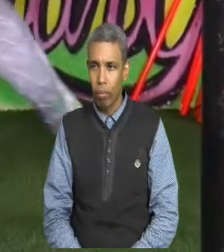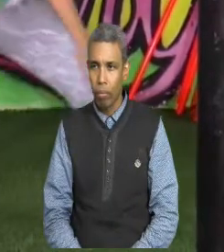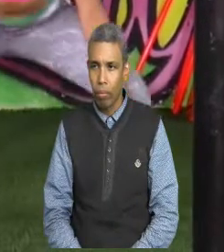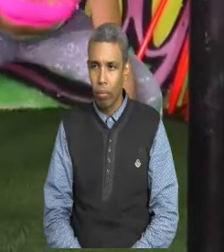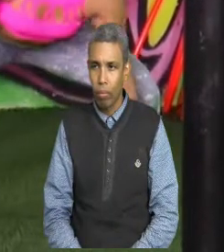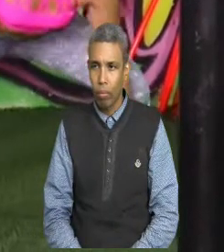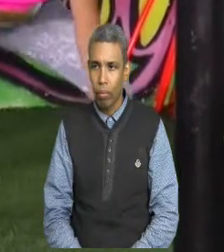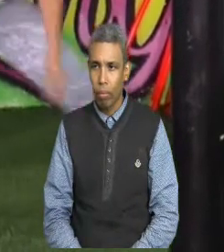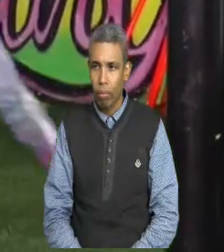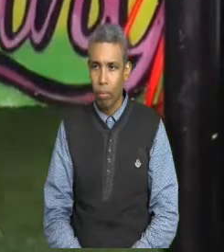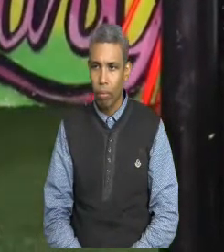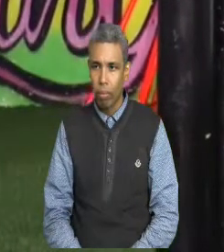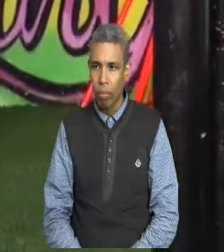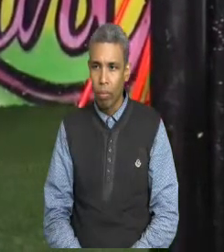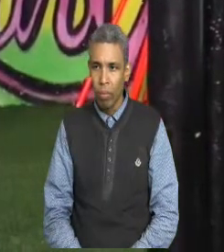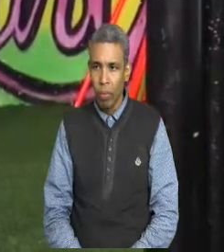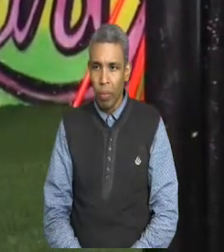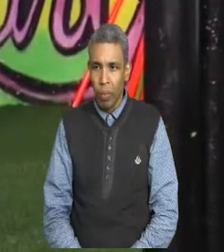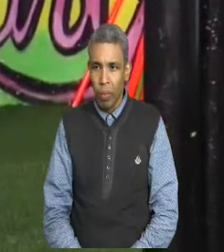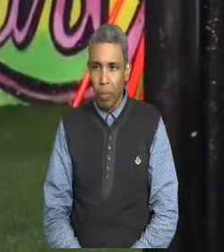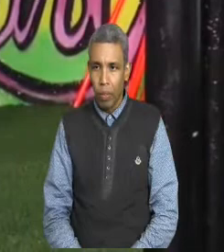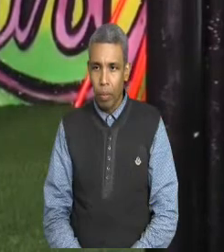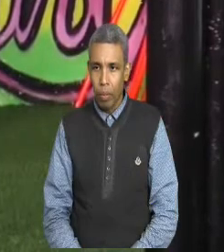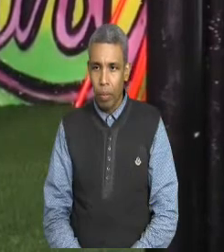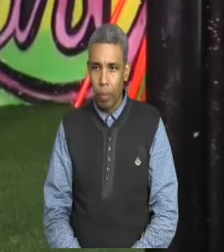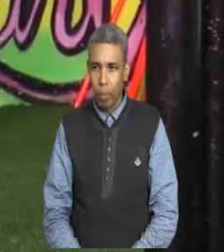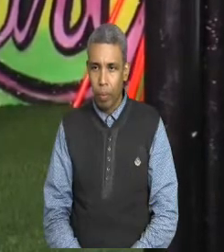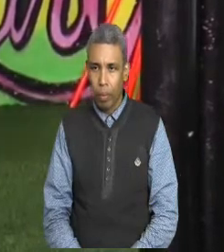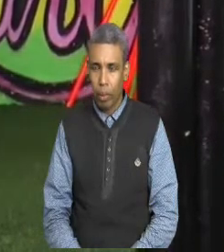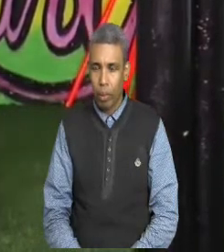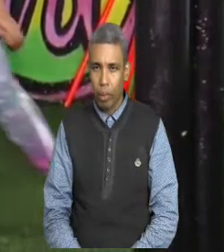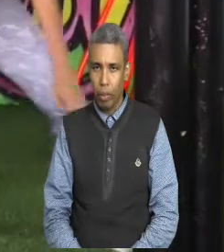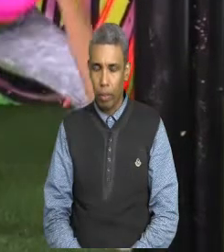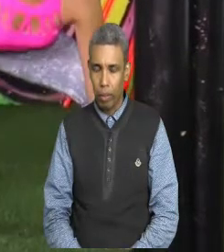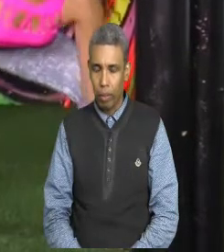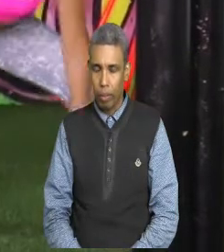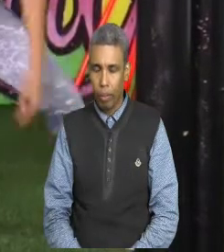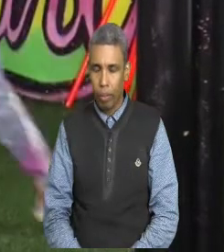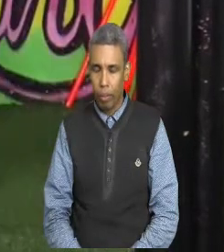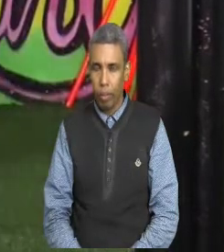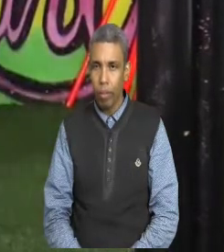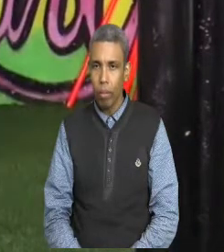mano izquierda. Cambio, toco con la derecha. Excelente, sigue.